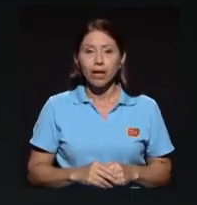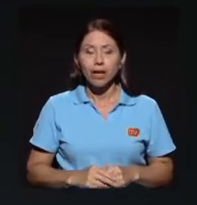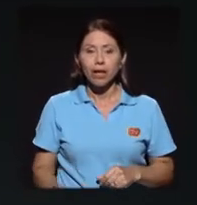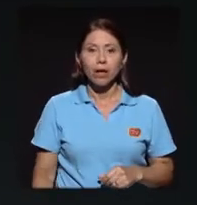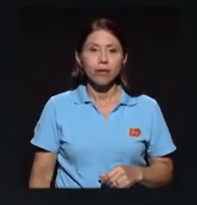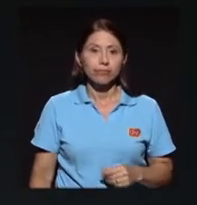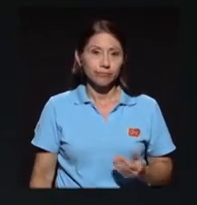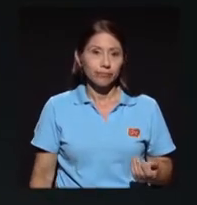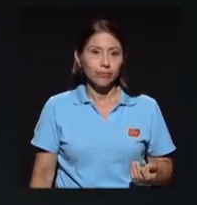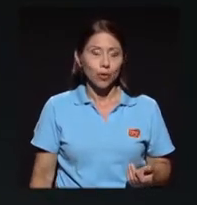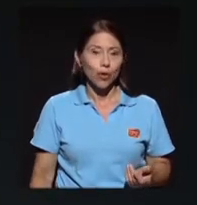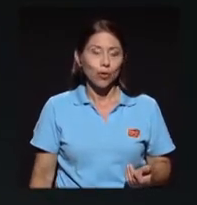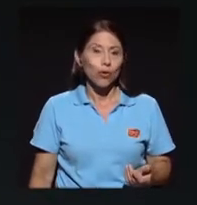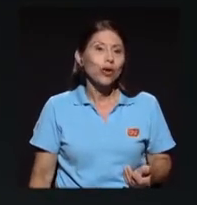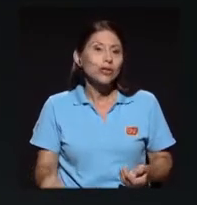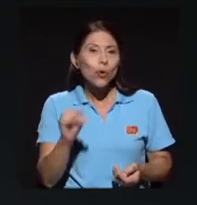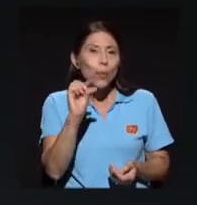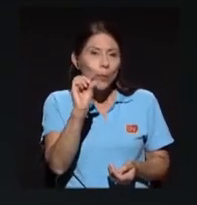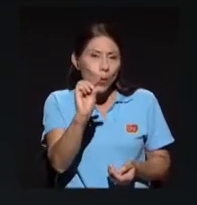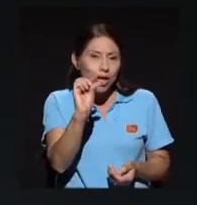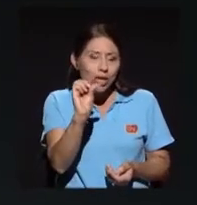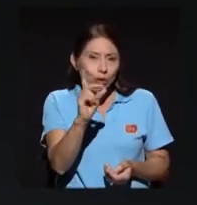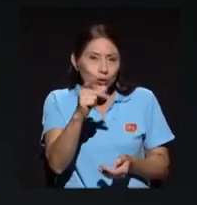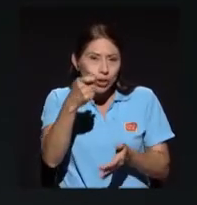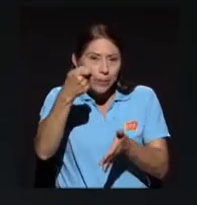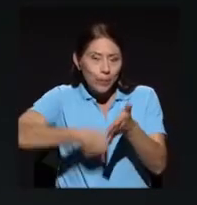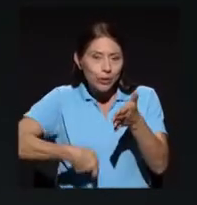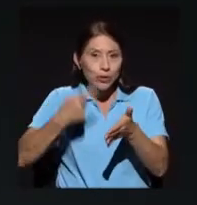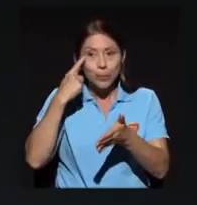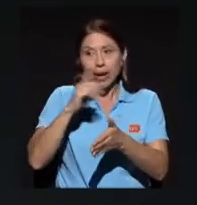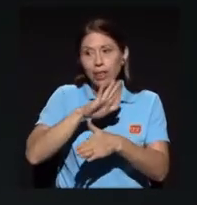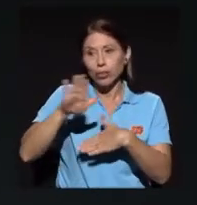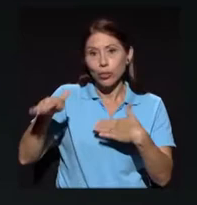O que son muy poquitos para todo lo que gasta este país.